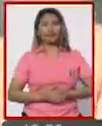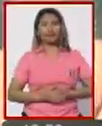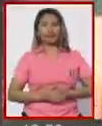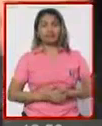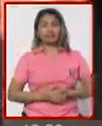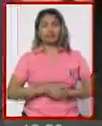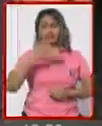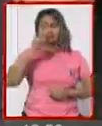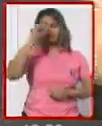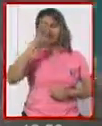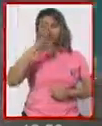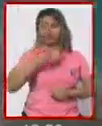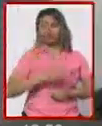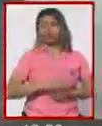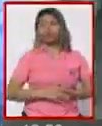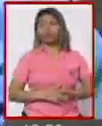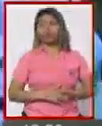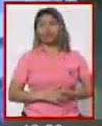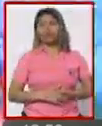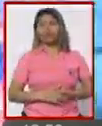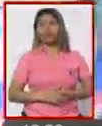el muchacho. ¿Quién sería?